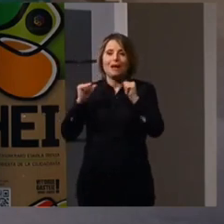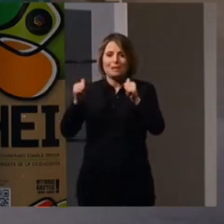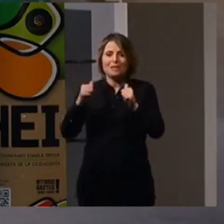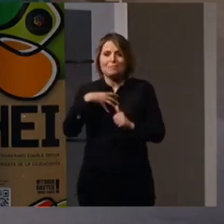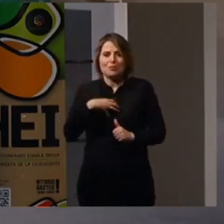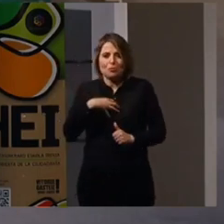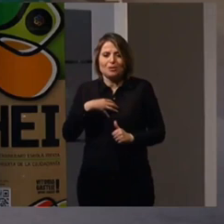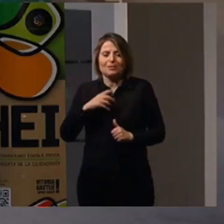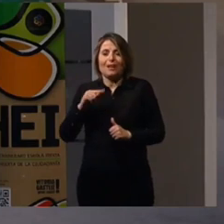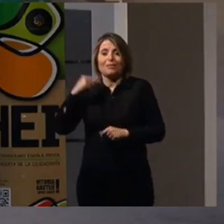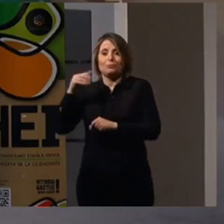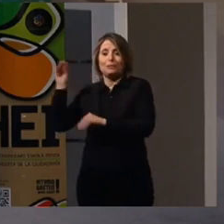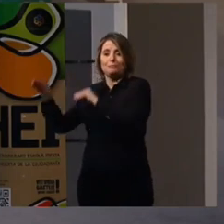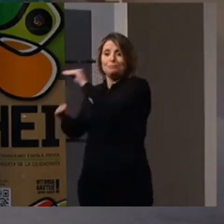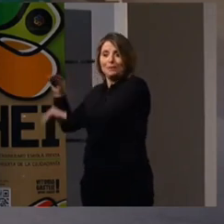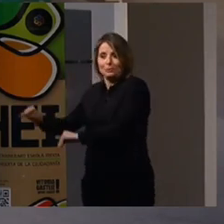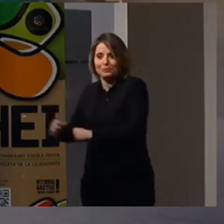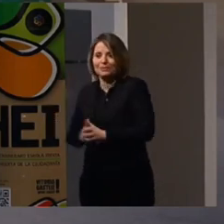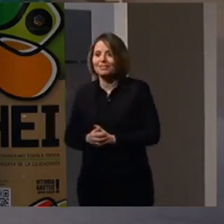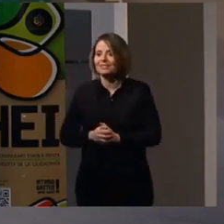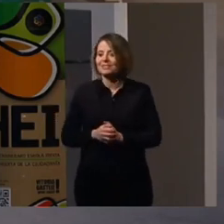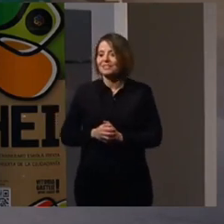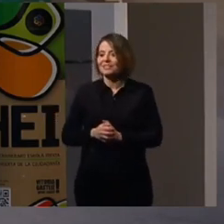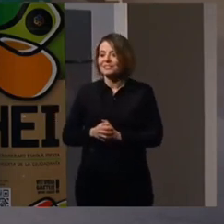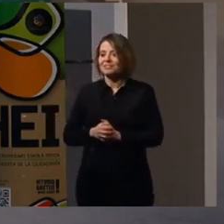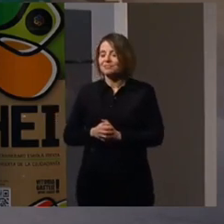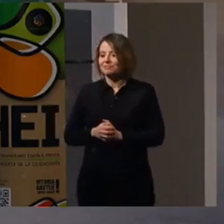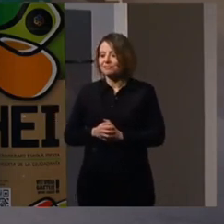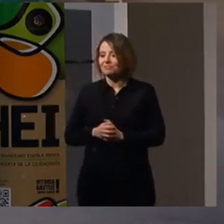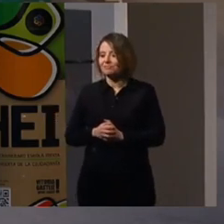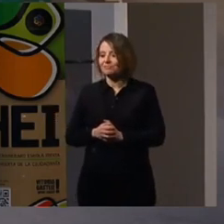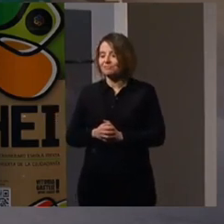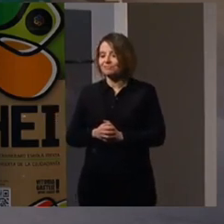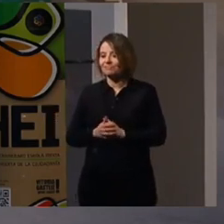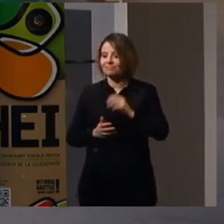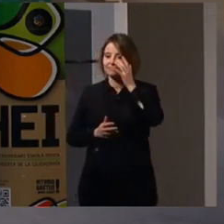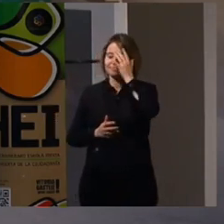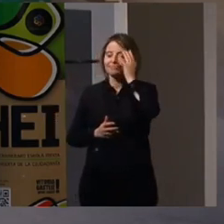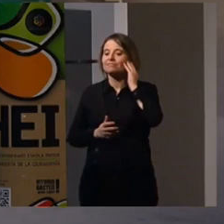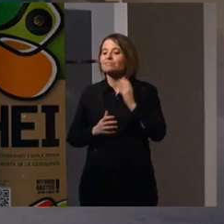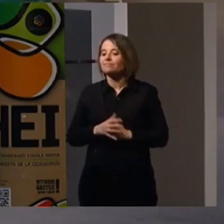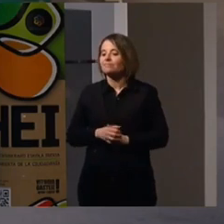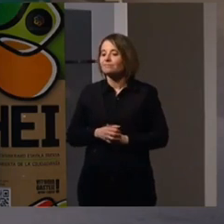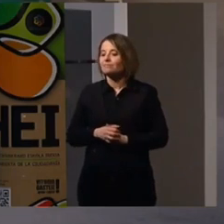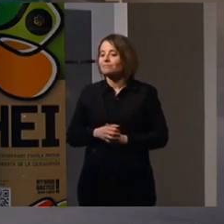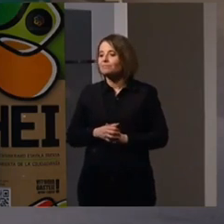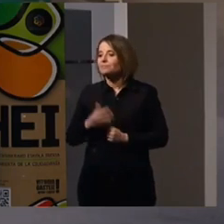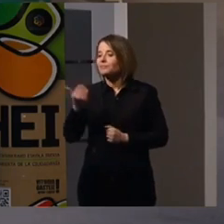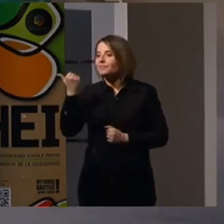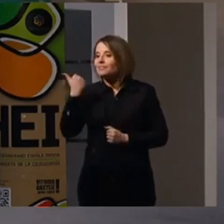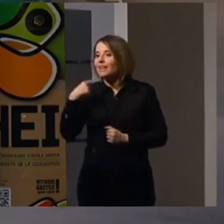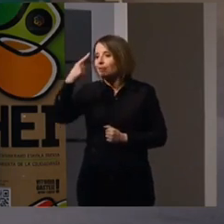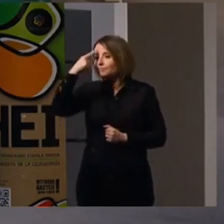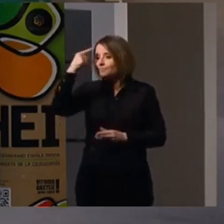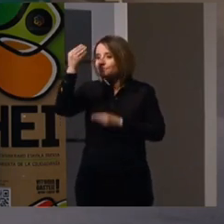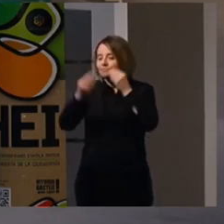cuesta y luego os agolpáis todos al final. Entonces, siempre pasa. Siempre pasa. Si no, si tenéis ya algo rondando